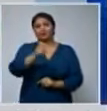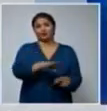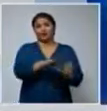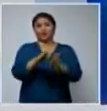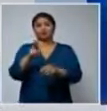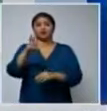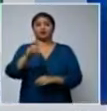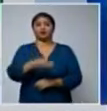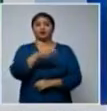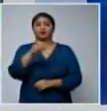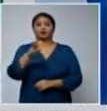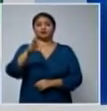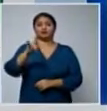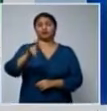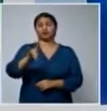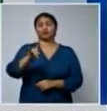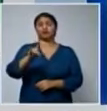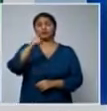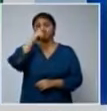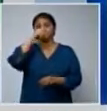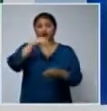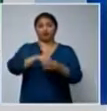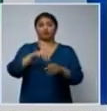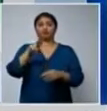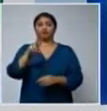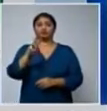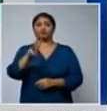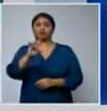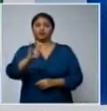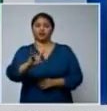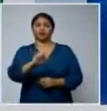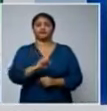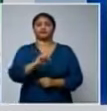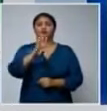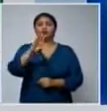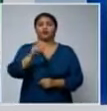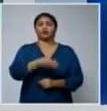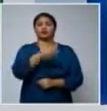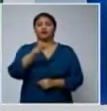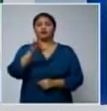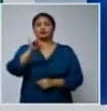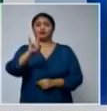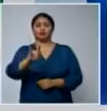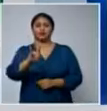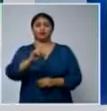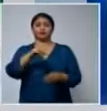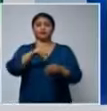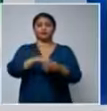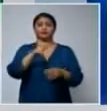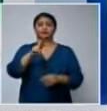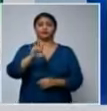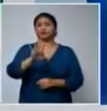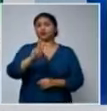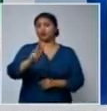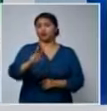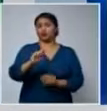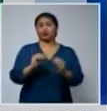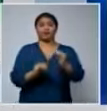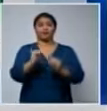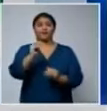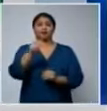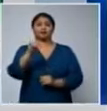239, de 40 a 59, 252, y de 60 y